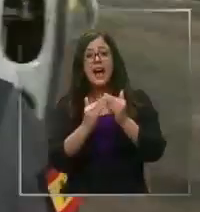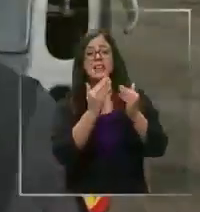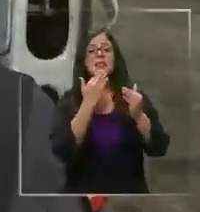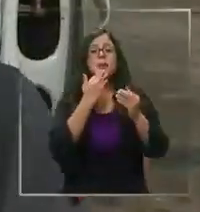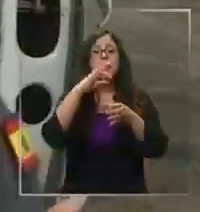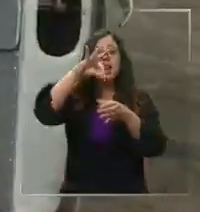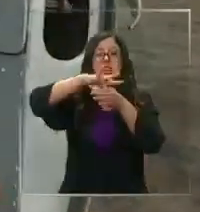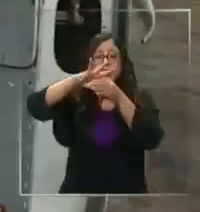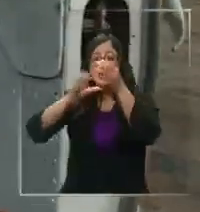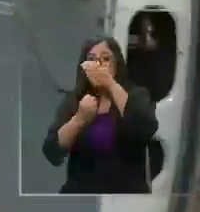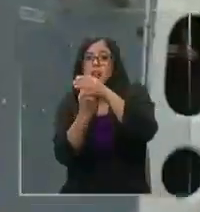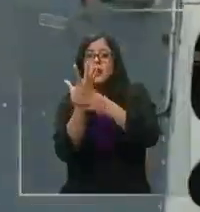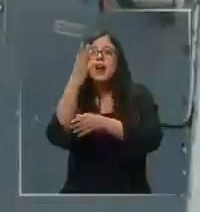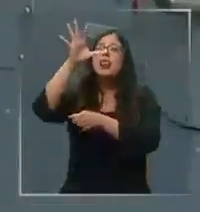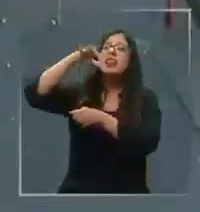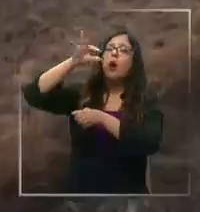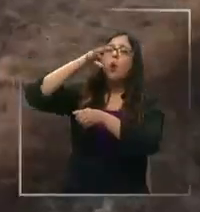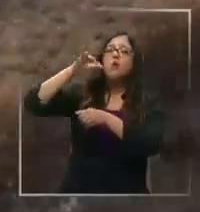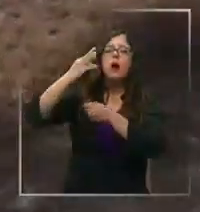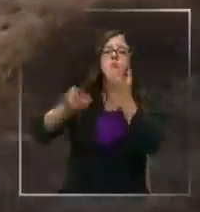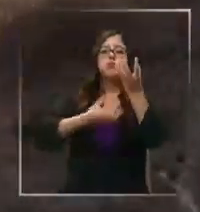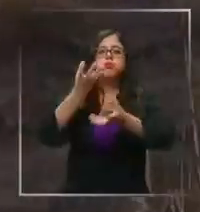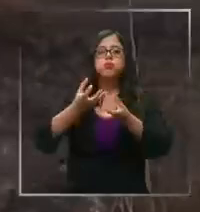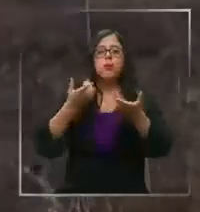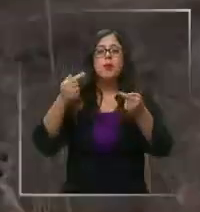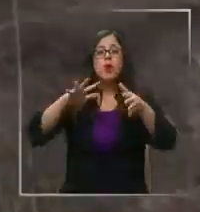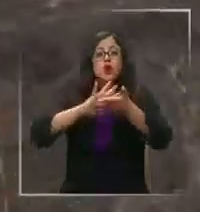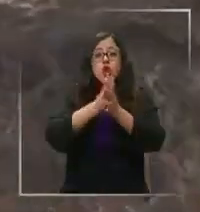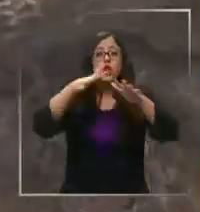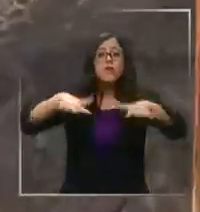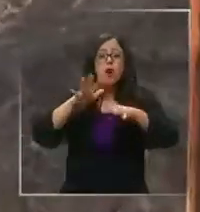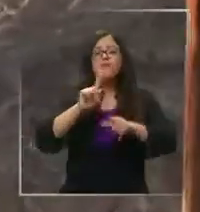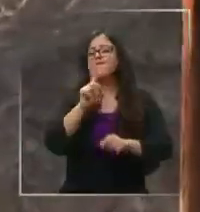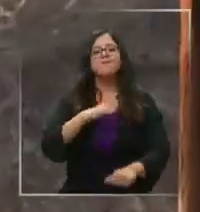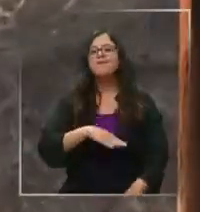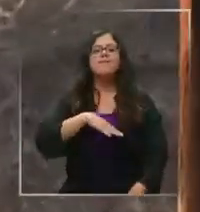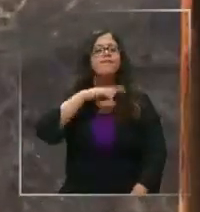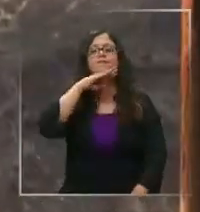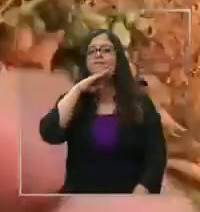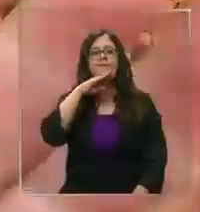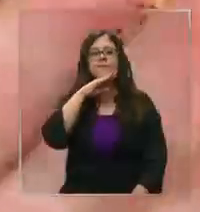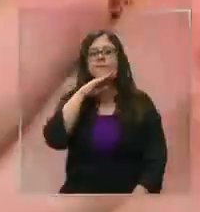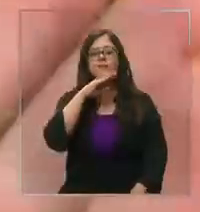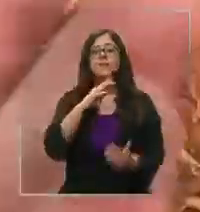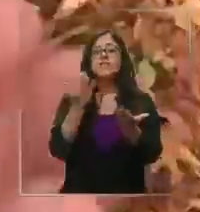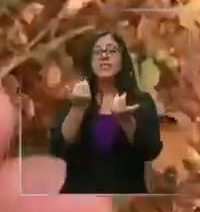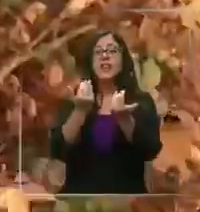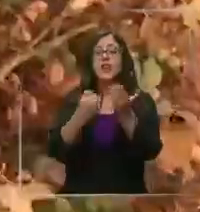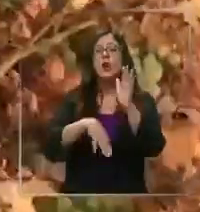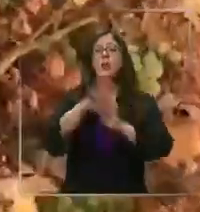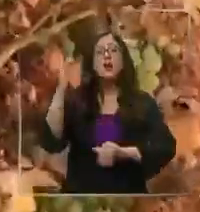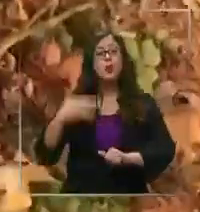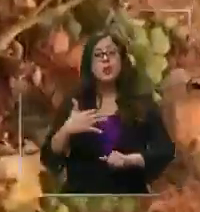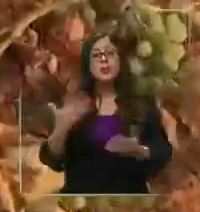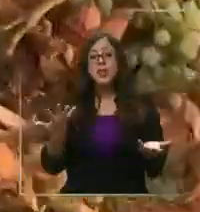centenarias sean consumidas. Pero todo esfuerzo es insuficiente si no se tiene el recurso más valioso,